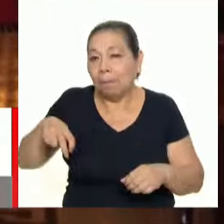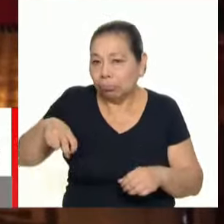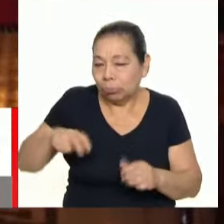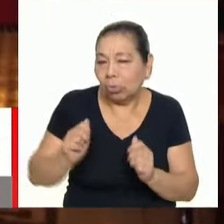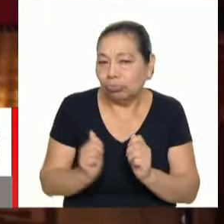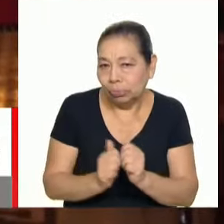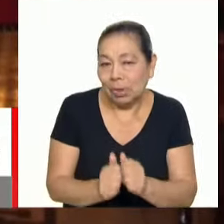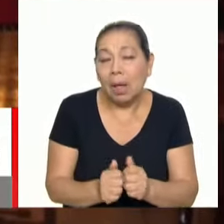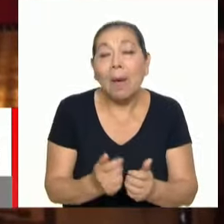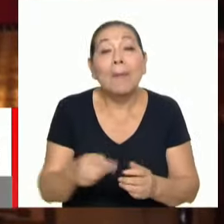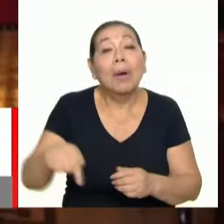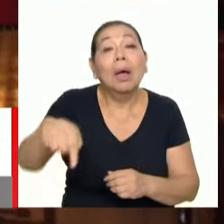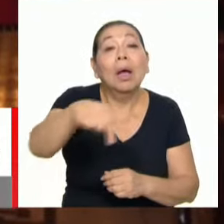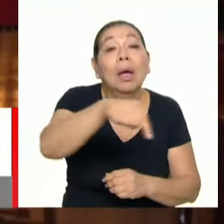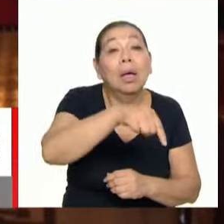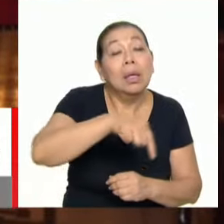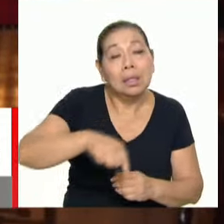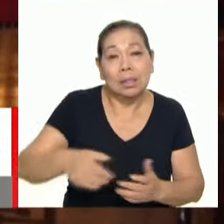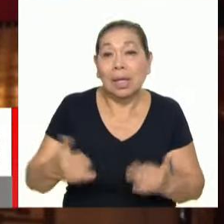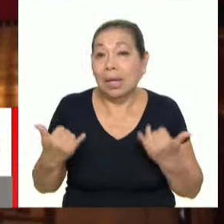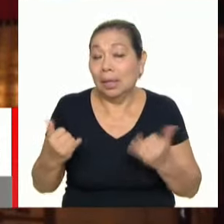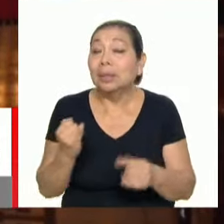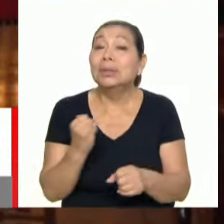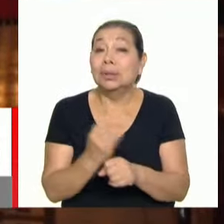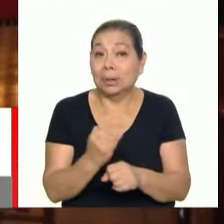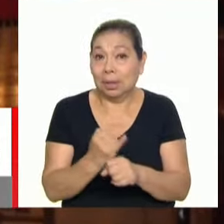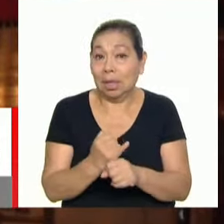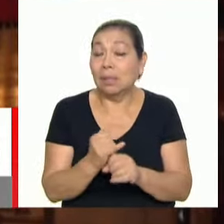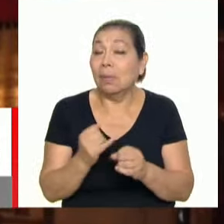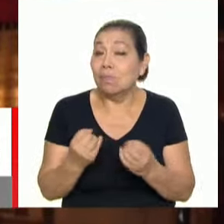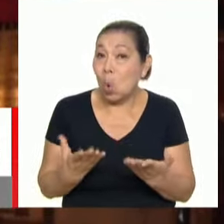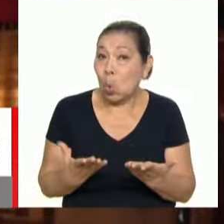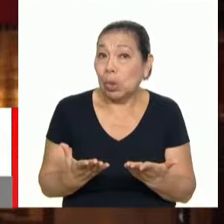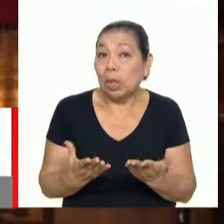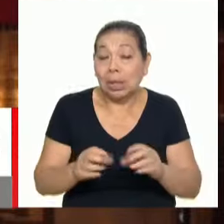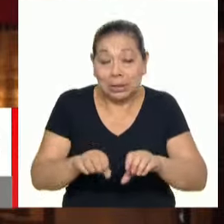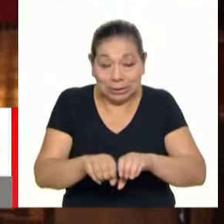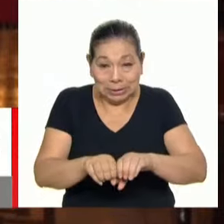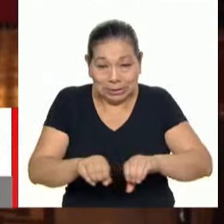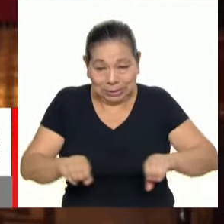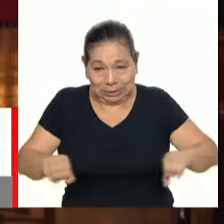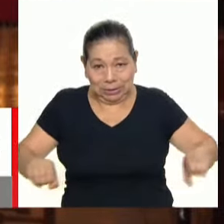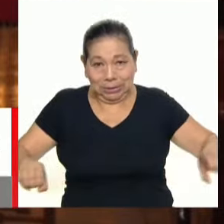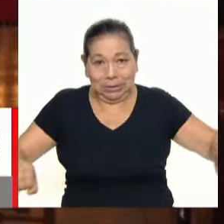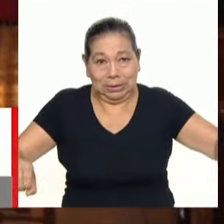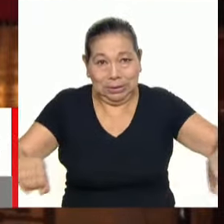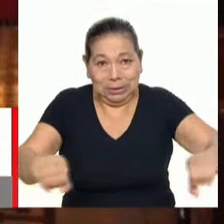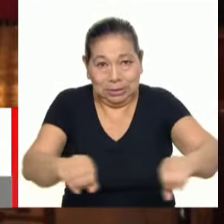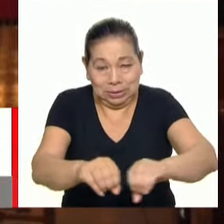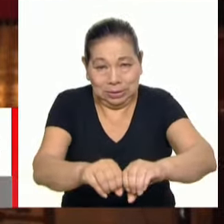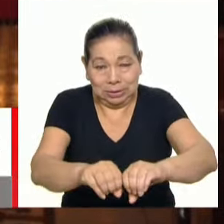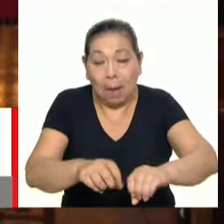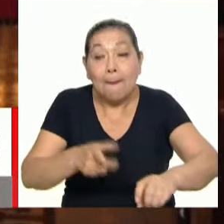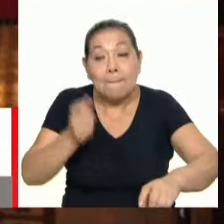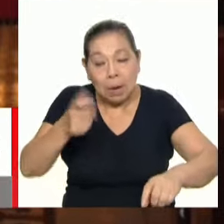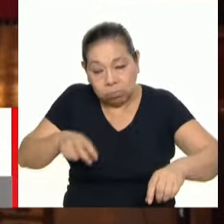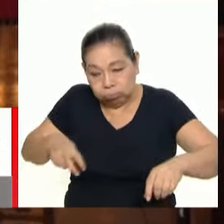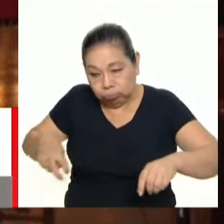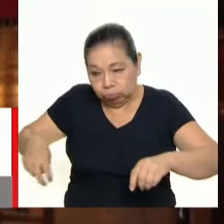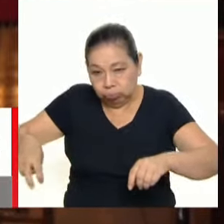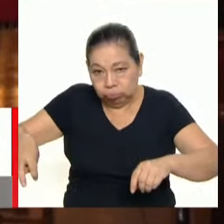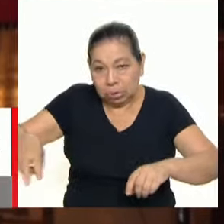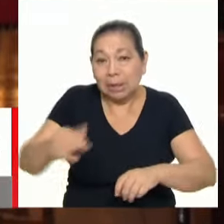fieles. Ese es un circuito. Creo que en esta iglesia vamos a tener las sogas que orientan, de acuerdo a lo coordinado con el párroco